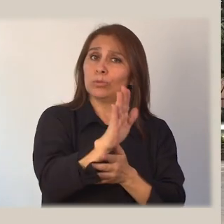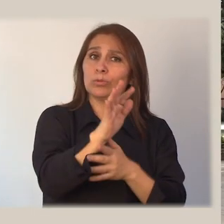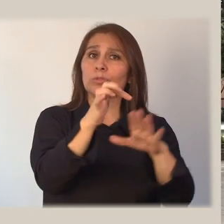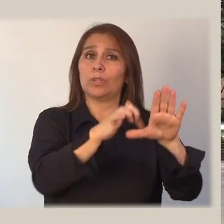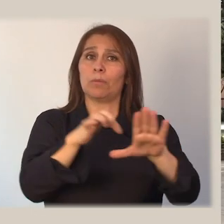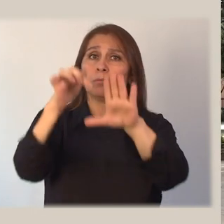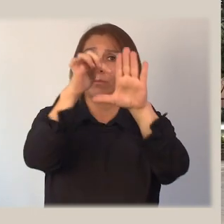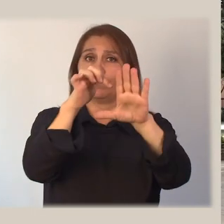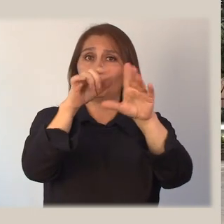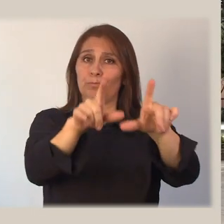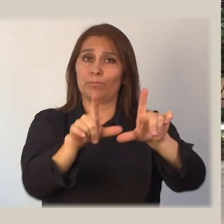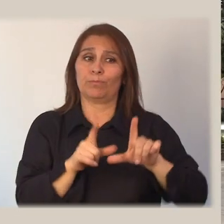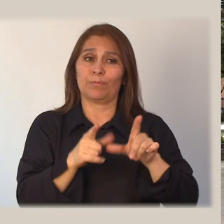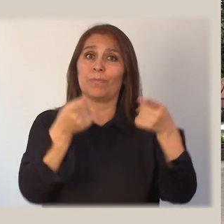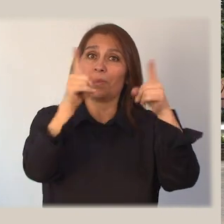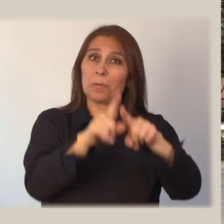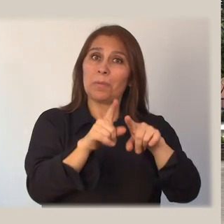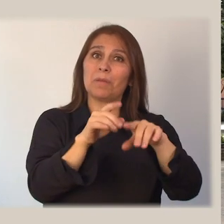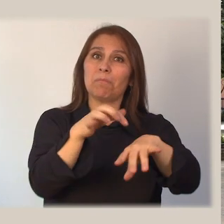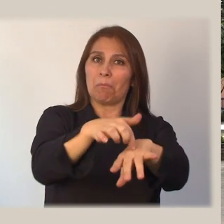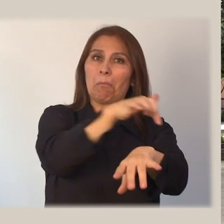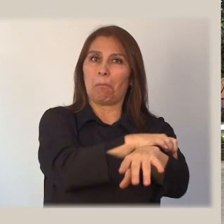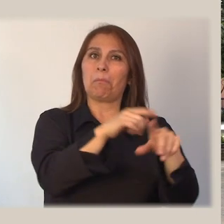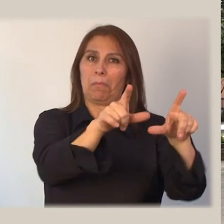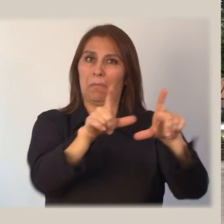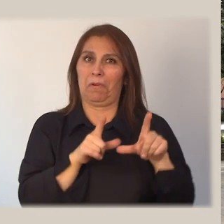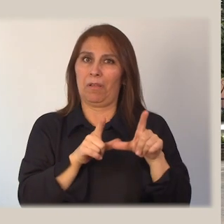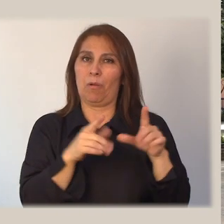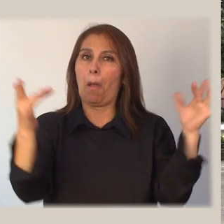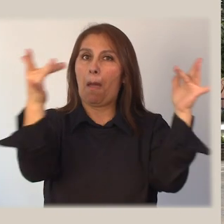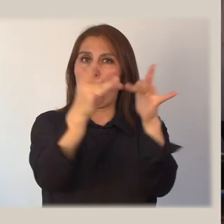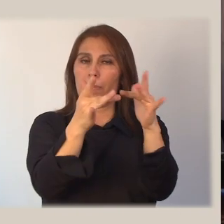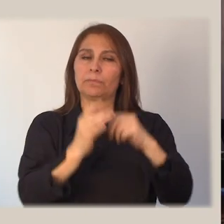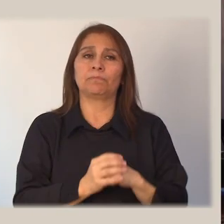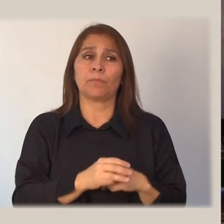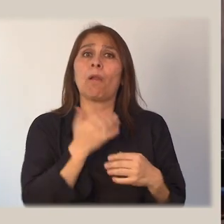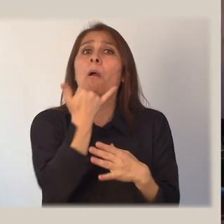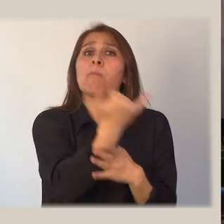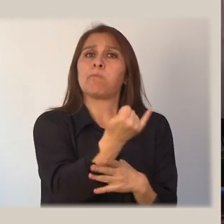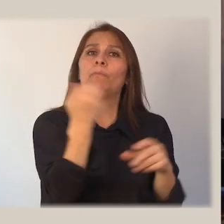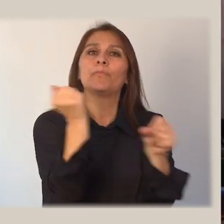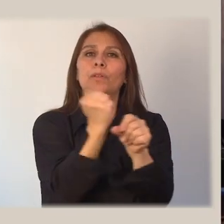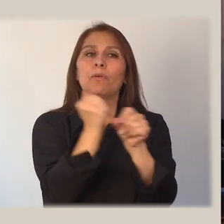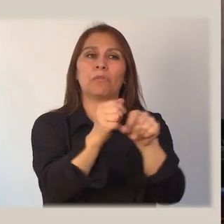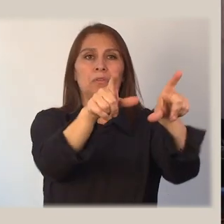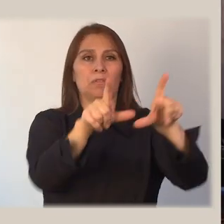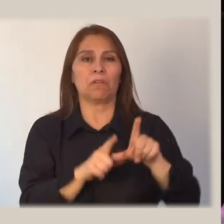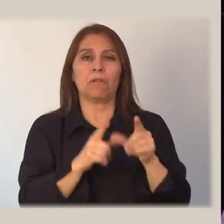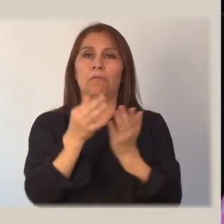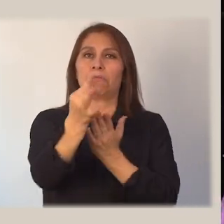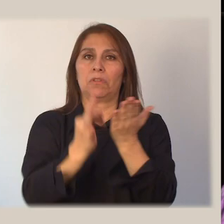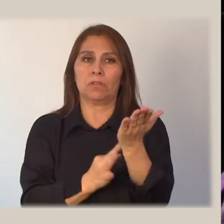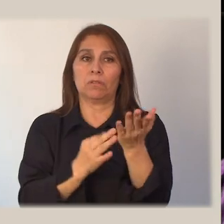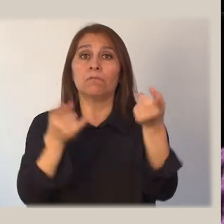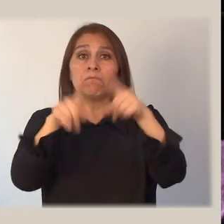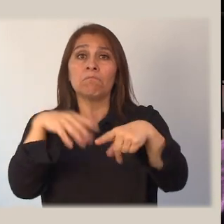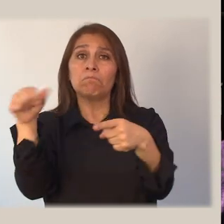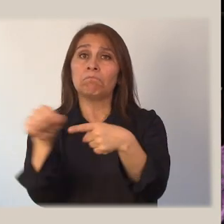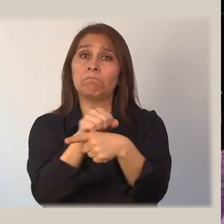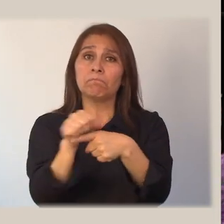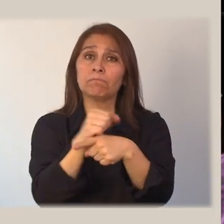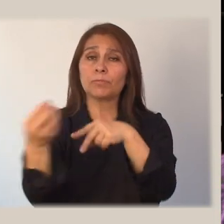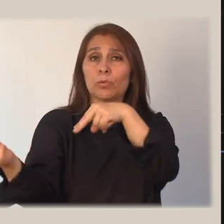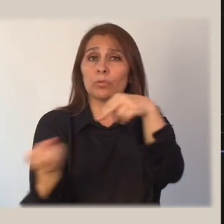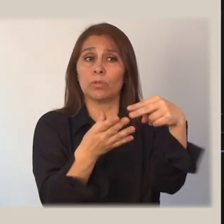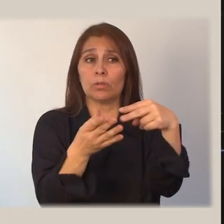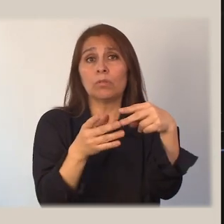estudio, tanto de pregrado como de posgrado. Allí se encuentra, por ejemplo, la realización de tesis o trabajos de grado, la vinculación